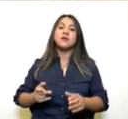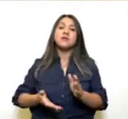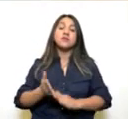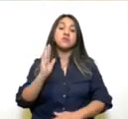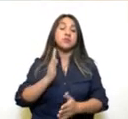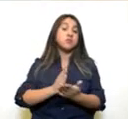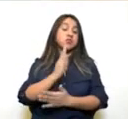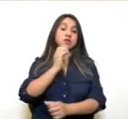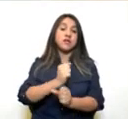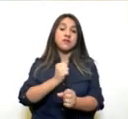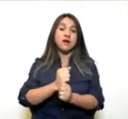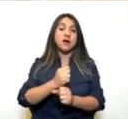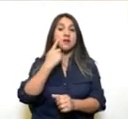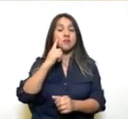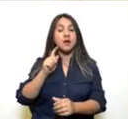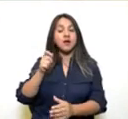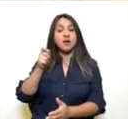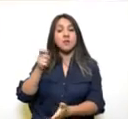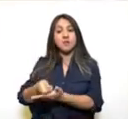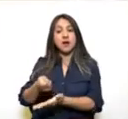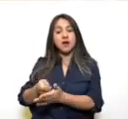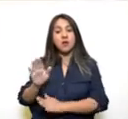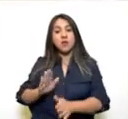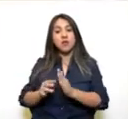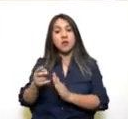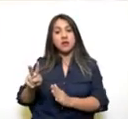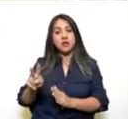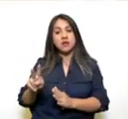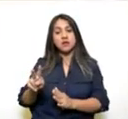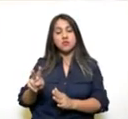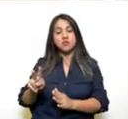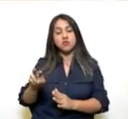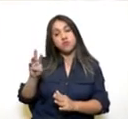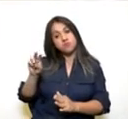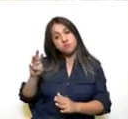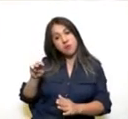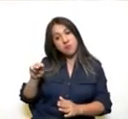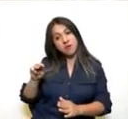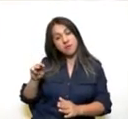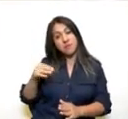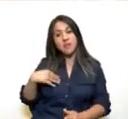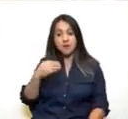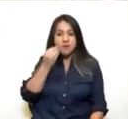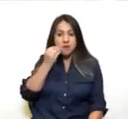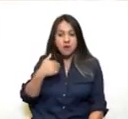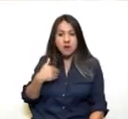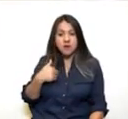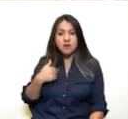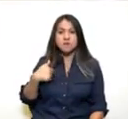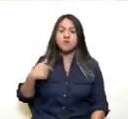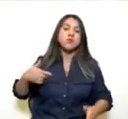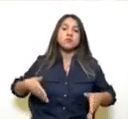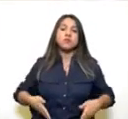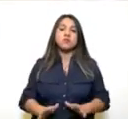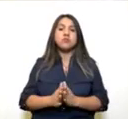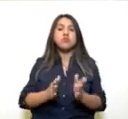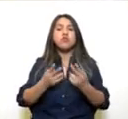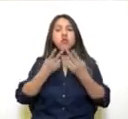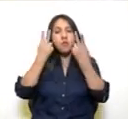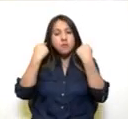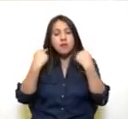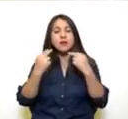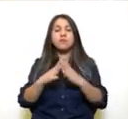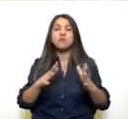a mi abuela y a su hermano vengo de un origen muy humilde pobre